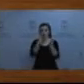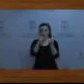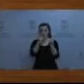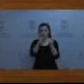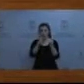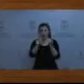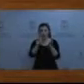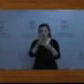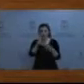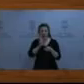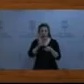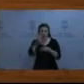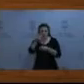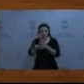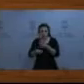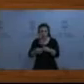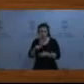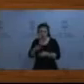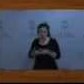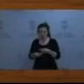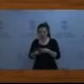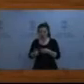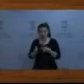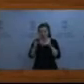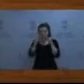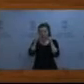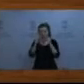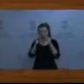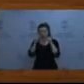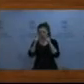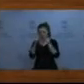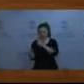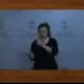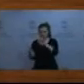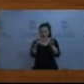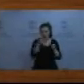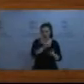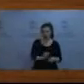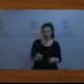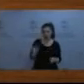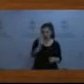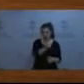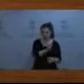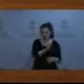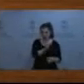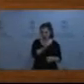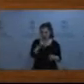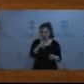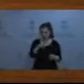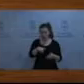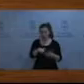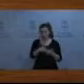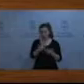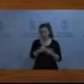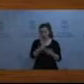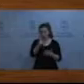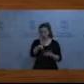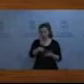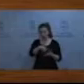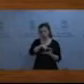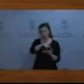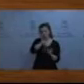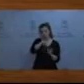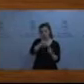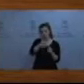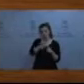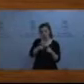están trasladándose o intentando trasladarse a Europa. Y hoy, en un periódico de hoy, pues hay una noticia de una